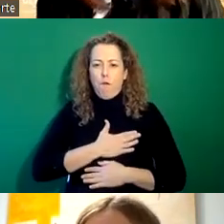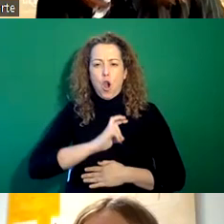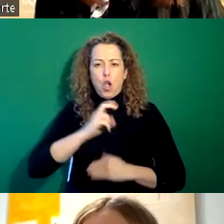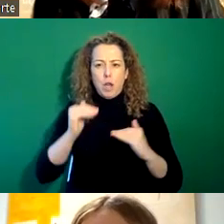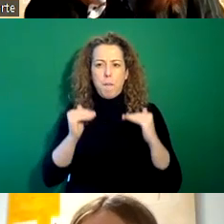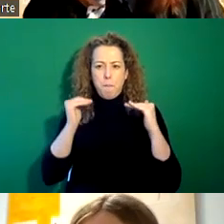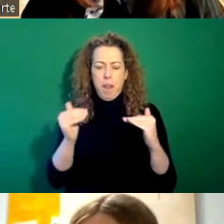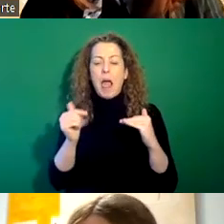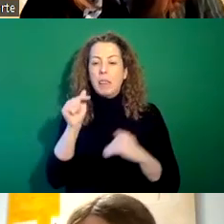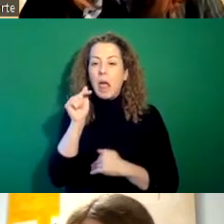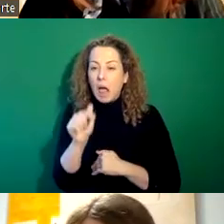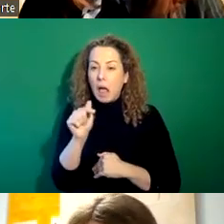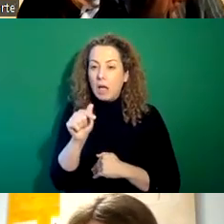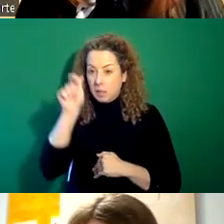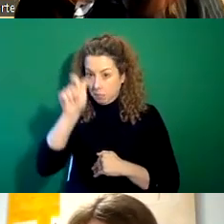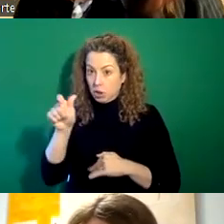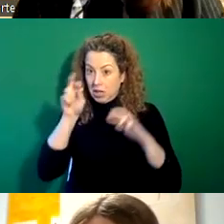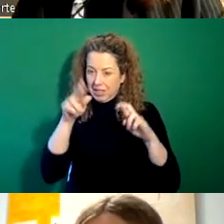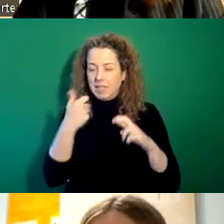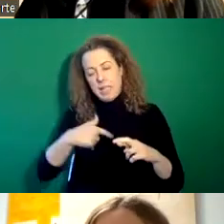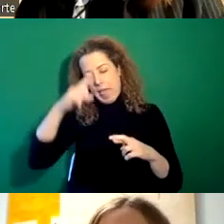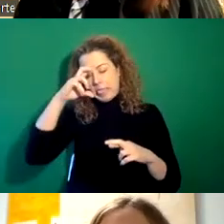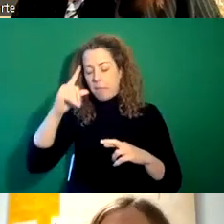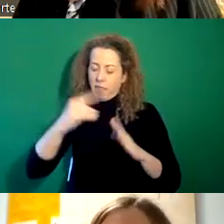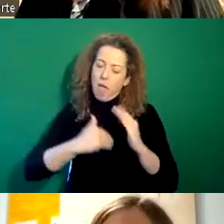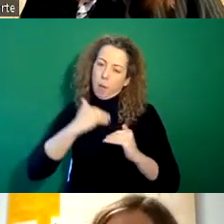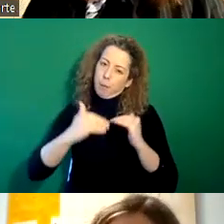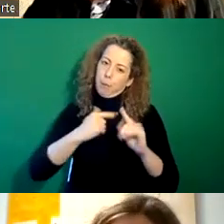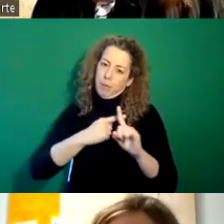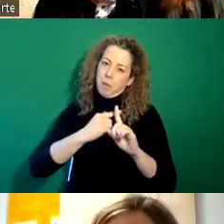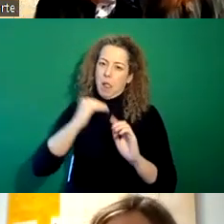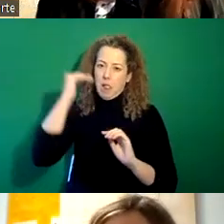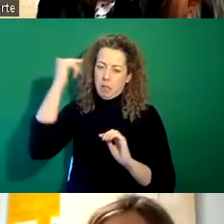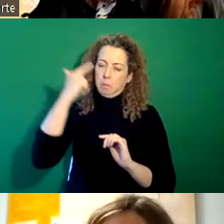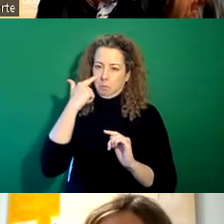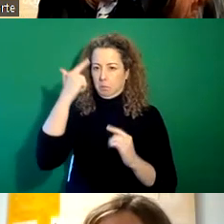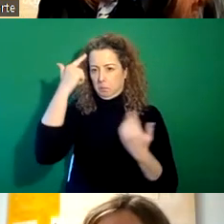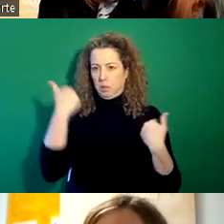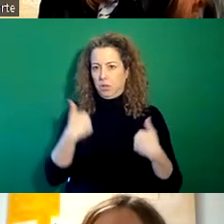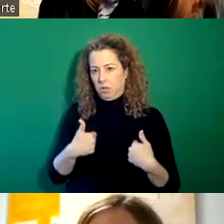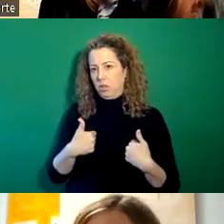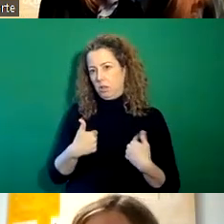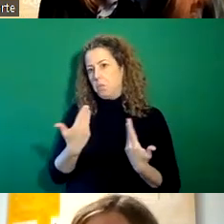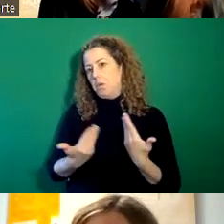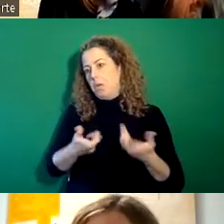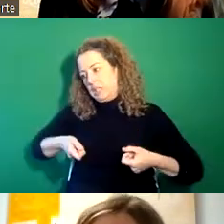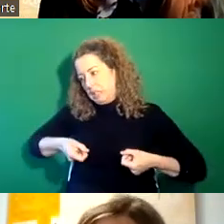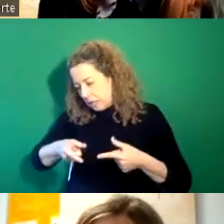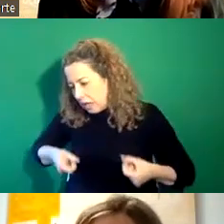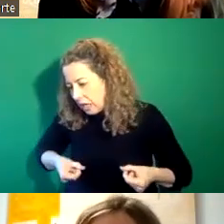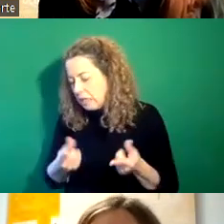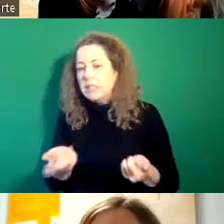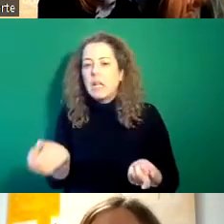planta en la que residentes ya con una demencia avanzada, sobre todo un deterioro físico ya avanzado, que van en sillas, por